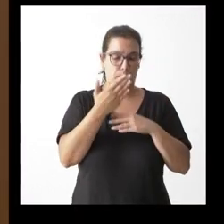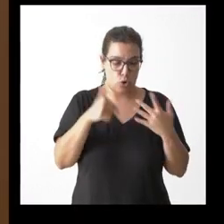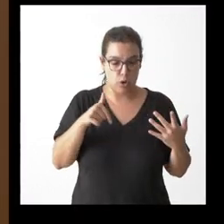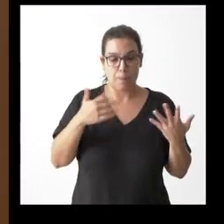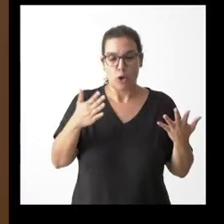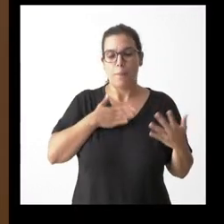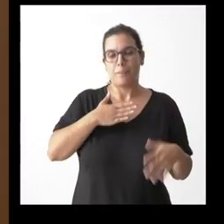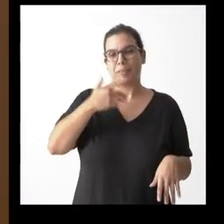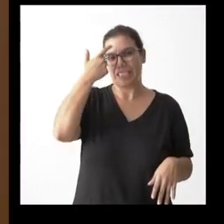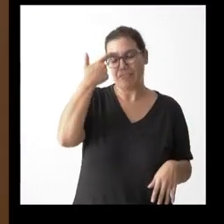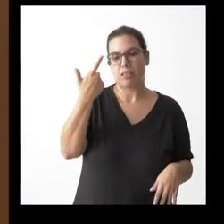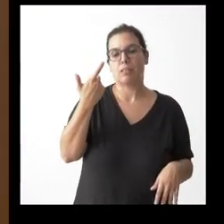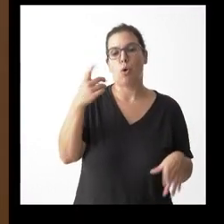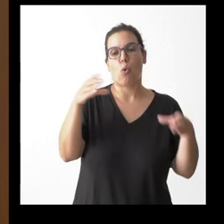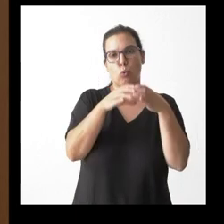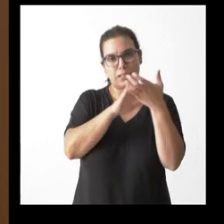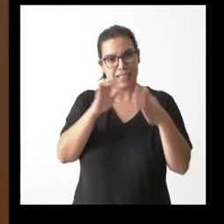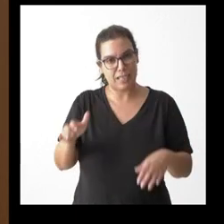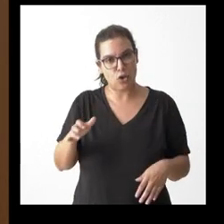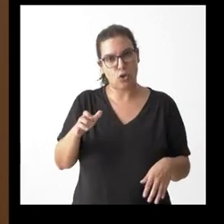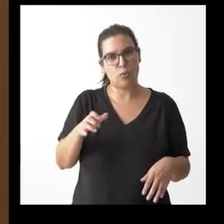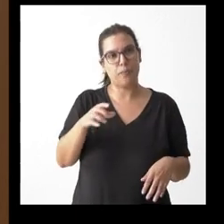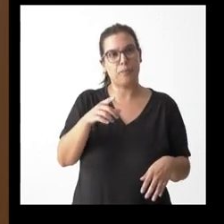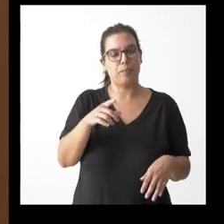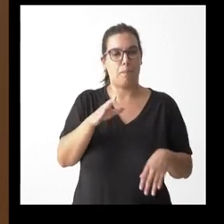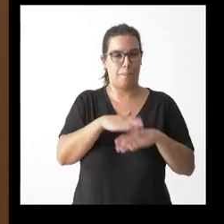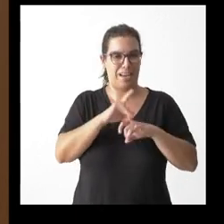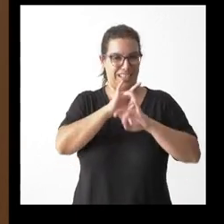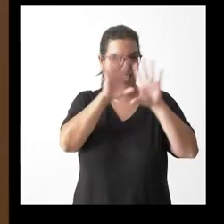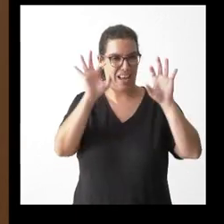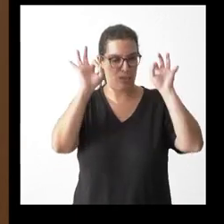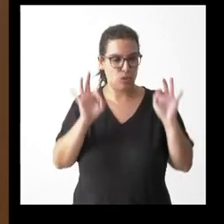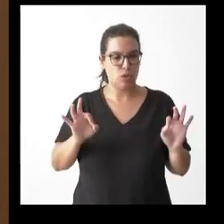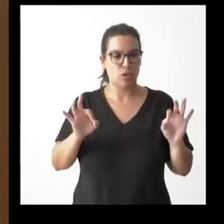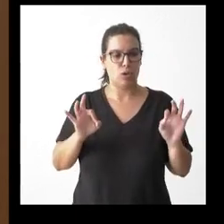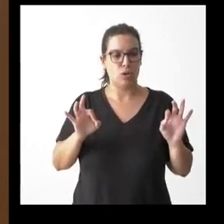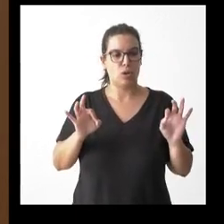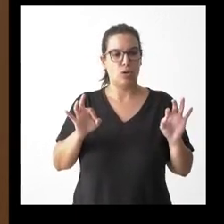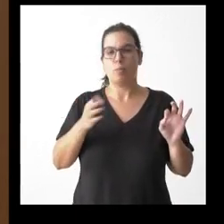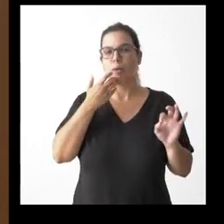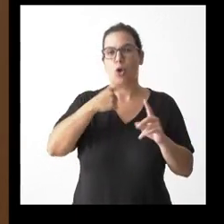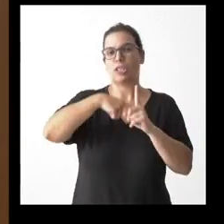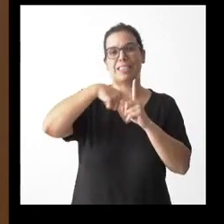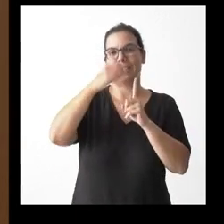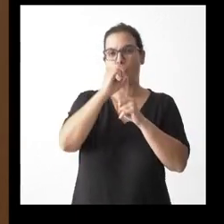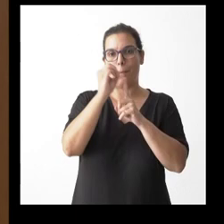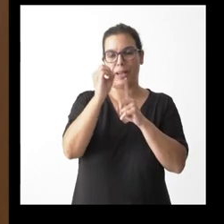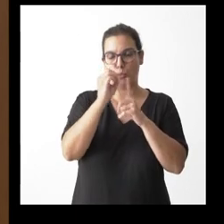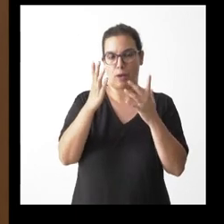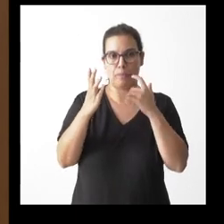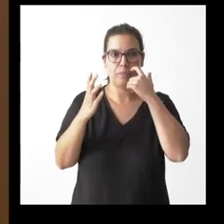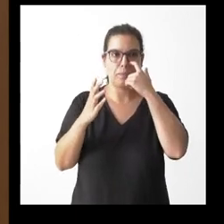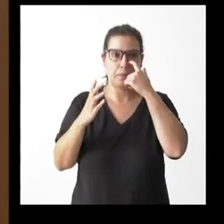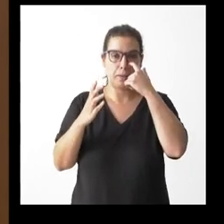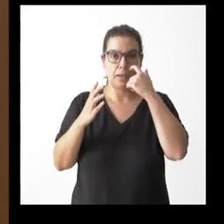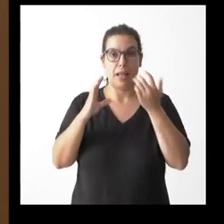saber, la Junta de Castilla y León, por concretar, la temperatura, por ejemplo, ¿se está cumpliendo